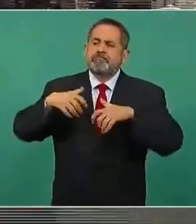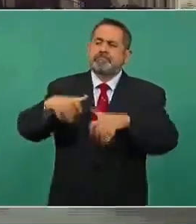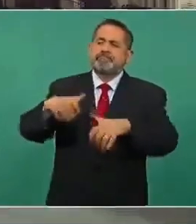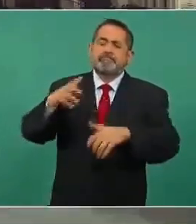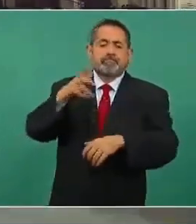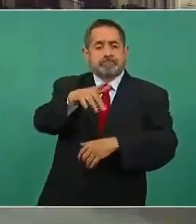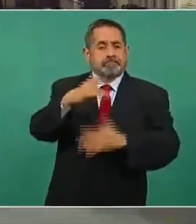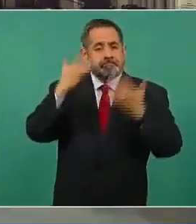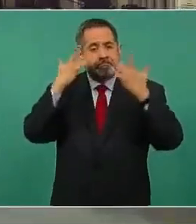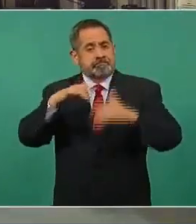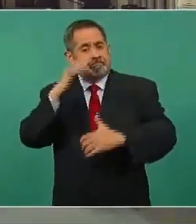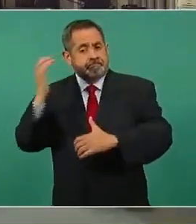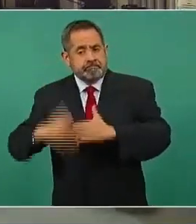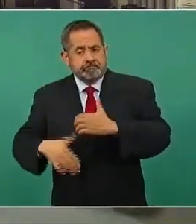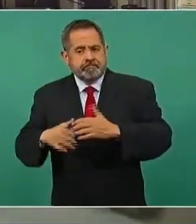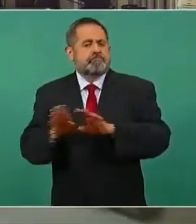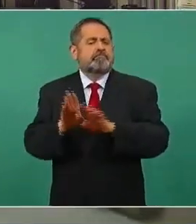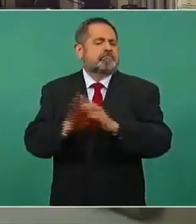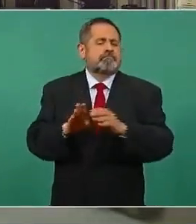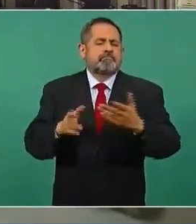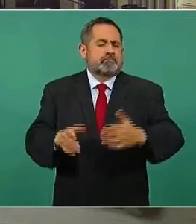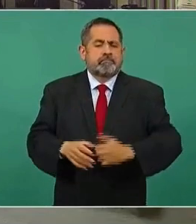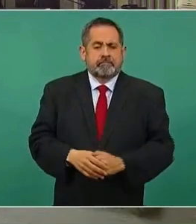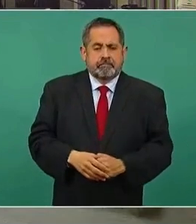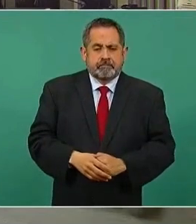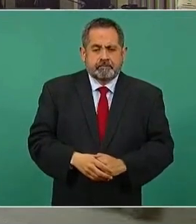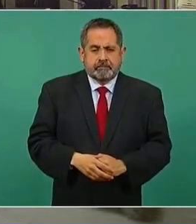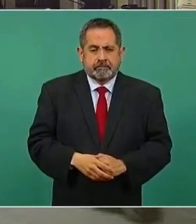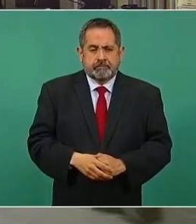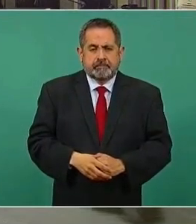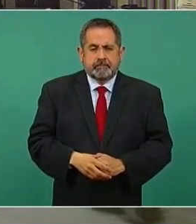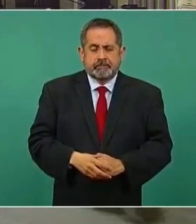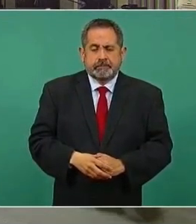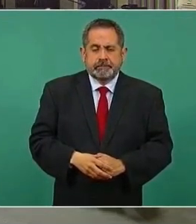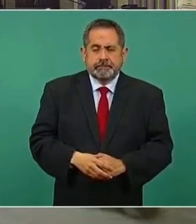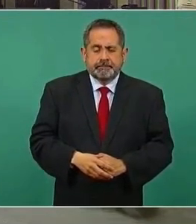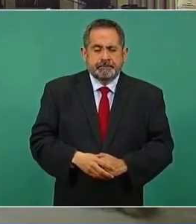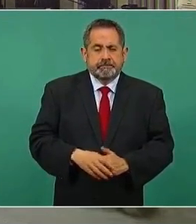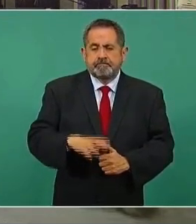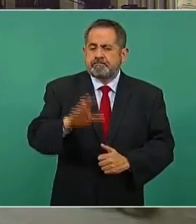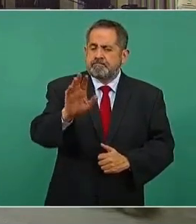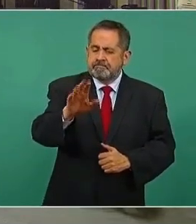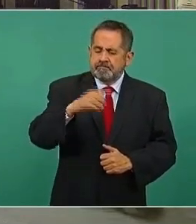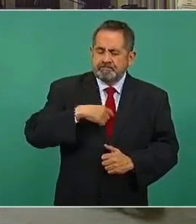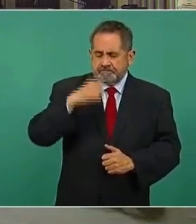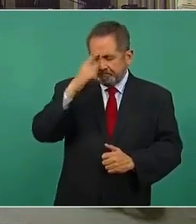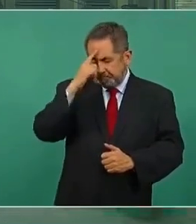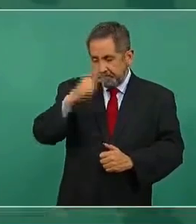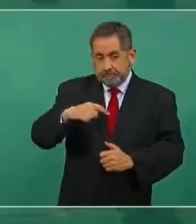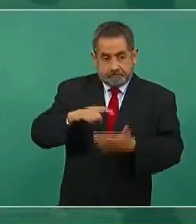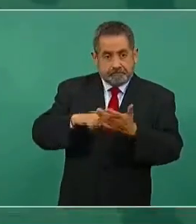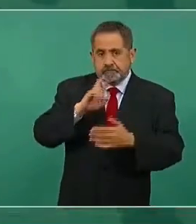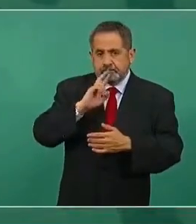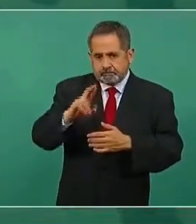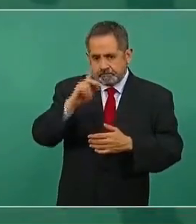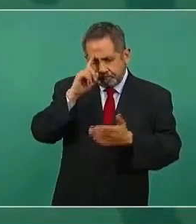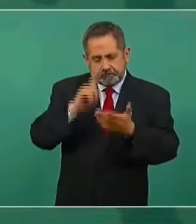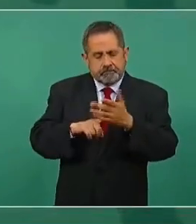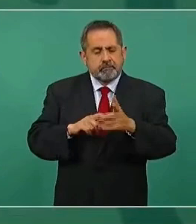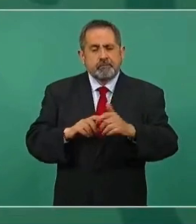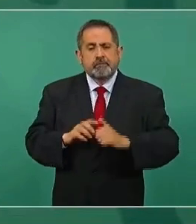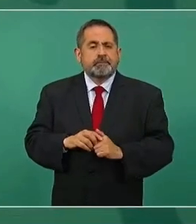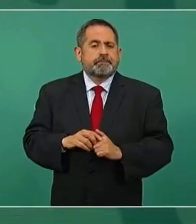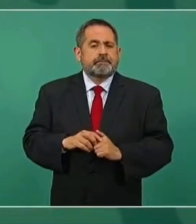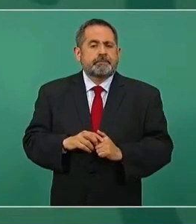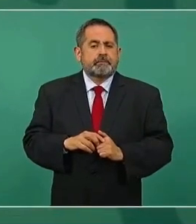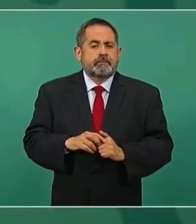presidente. Gracias. Sí, yo creo que va a meritar el que se presente